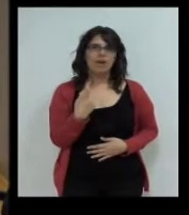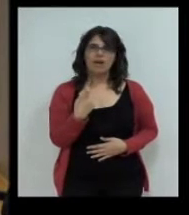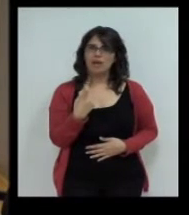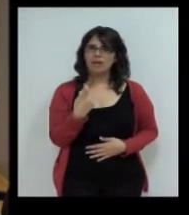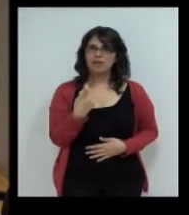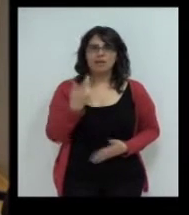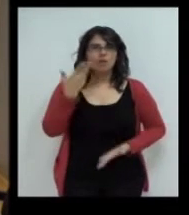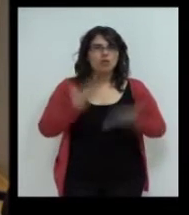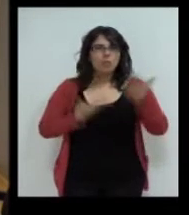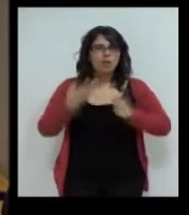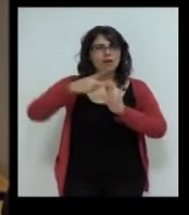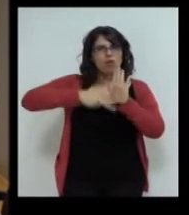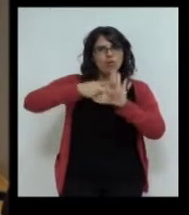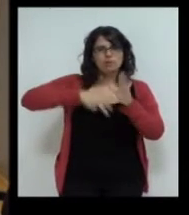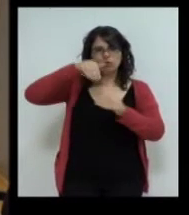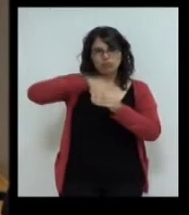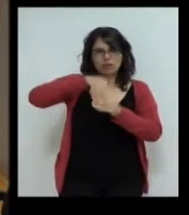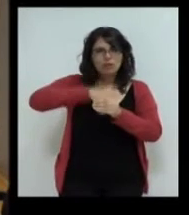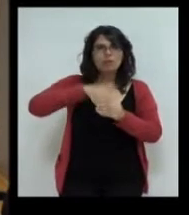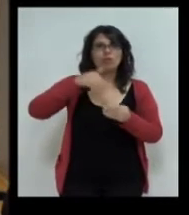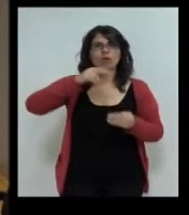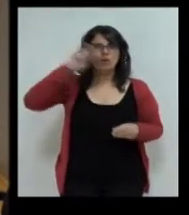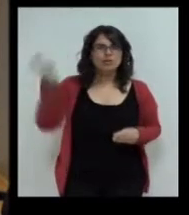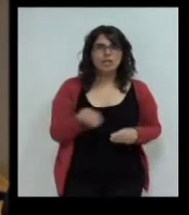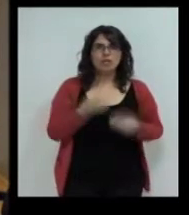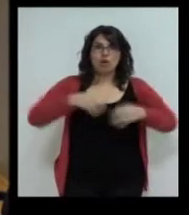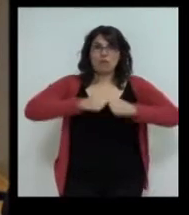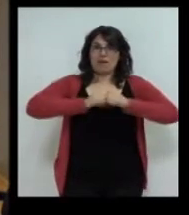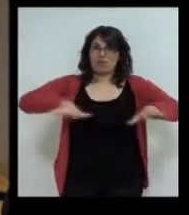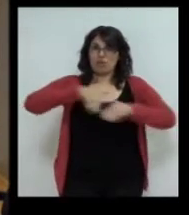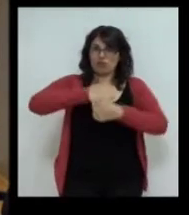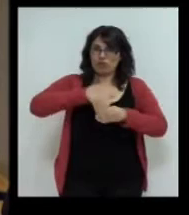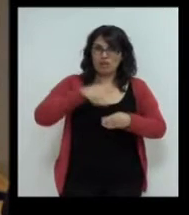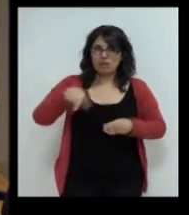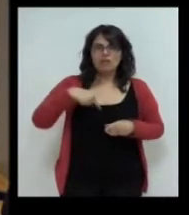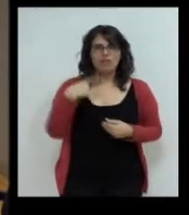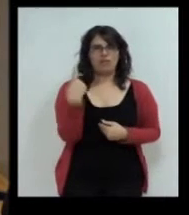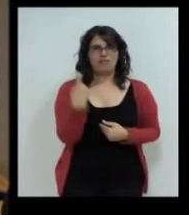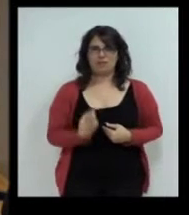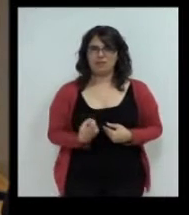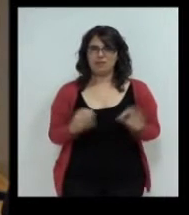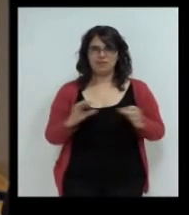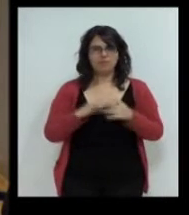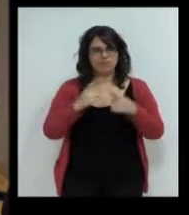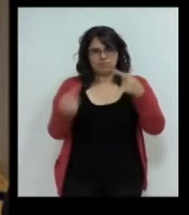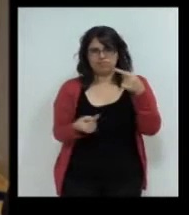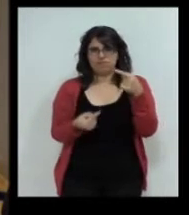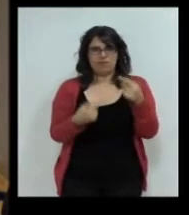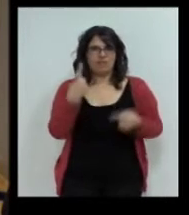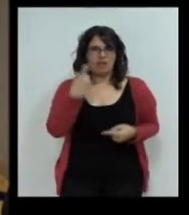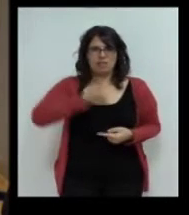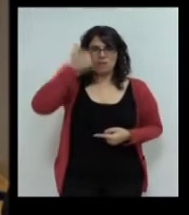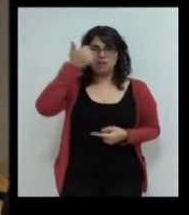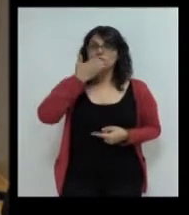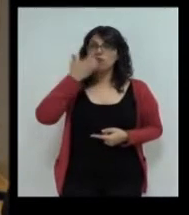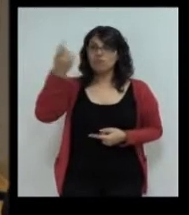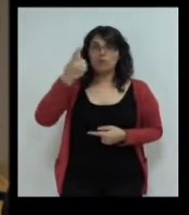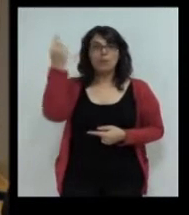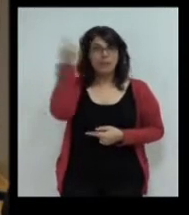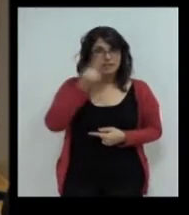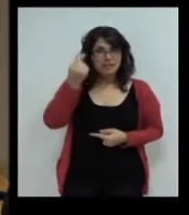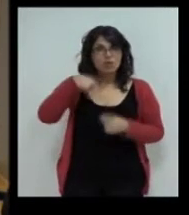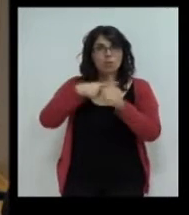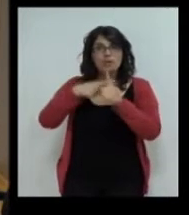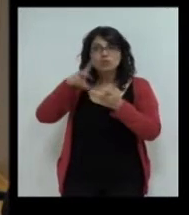las normas de contenidos, en materia de contenidos y de normalización en contenidos, en el ámbito del diseño y de la aplicación de la Convención, insisto, ¿no?, la aplicación